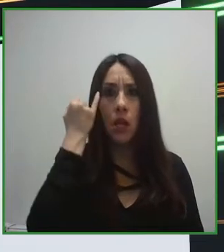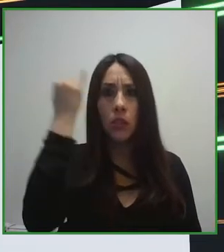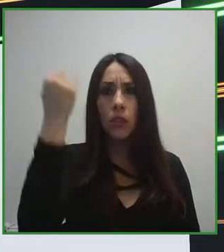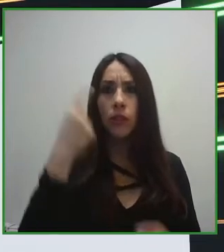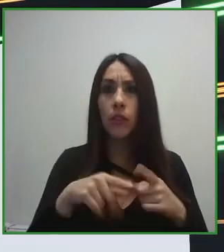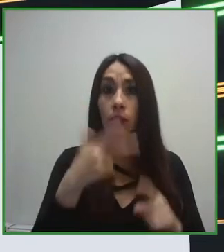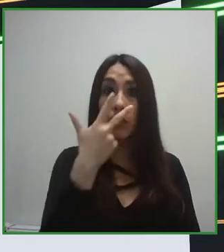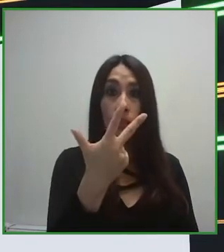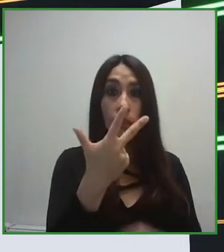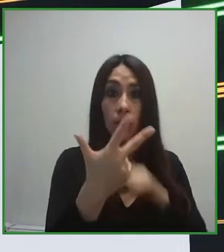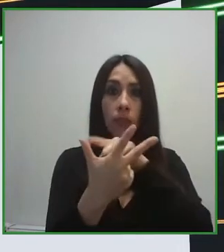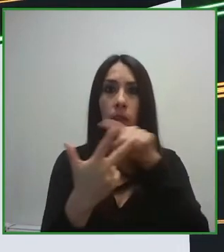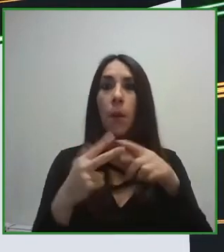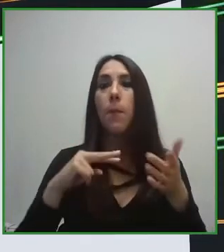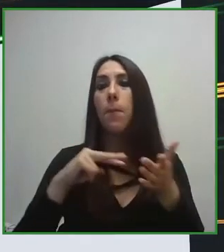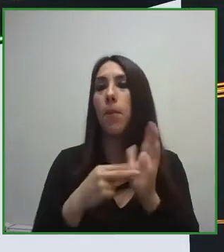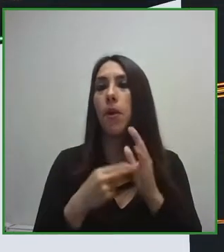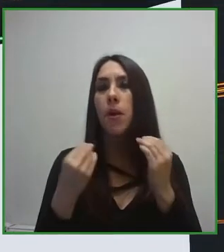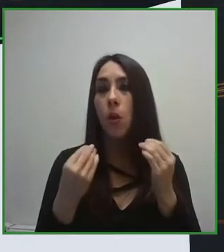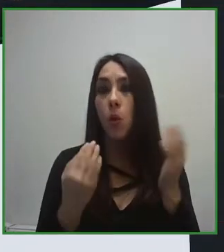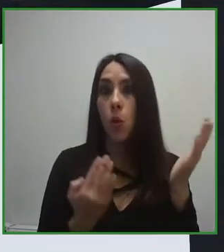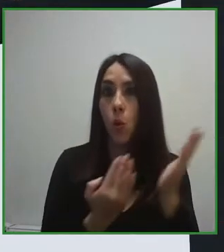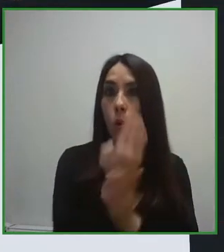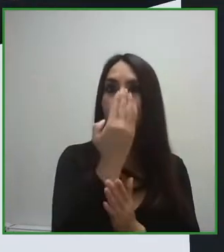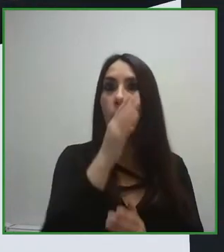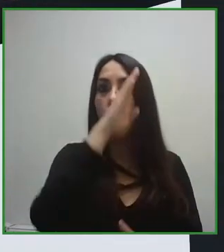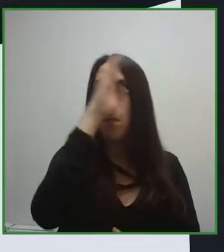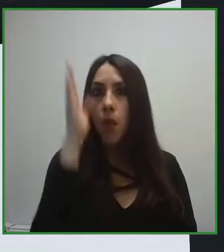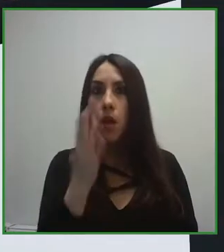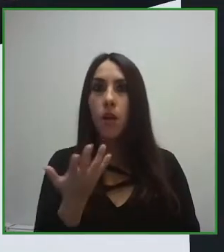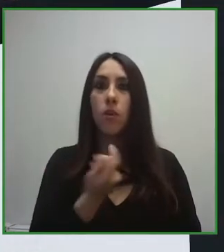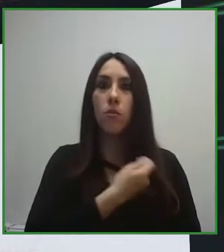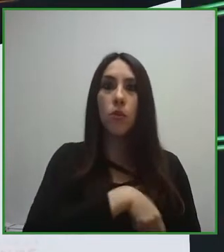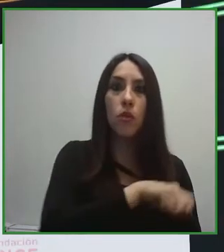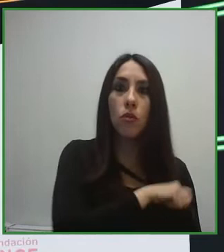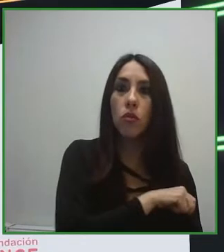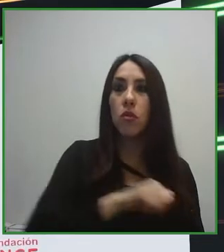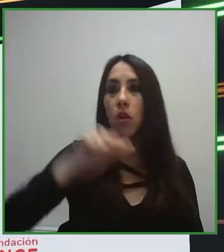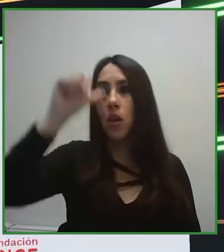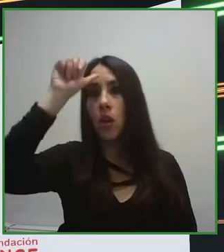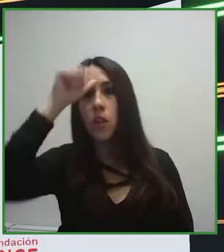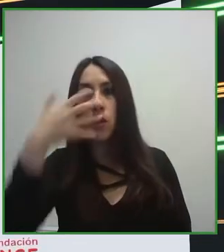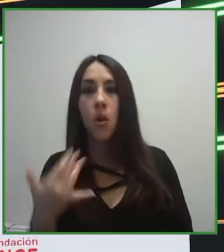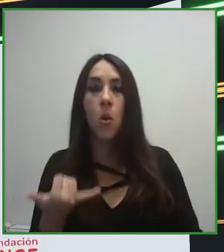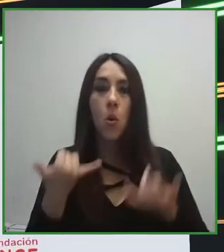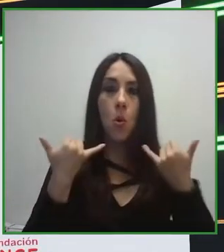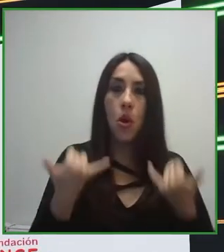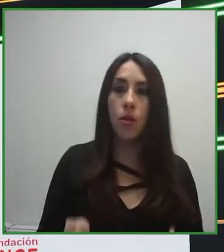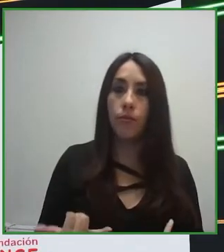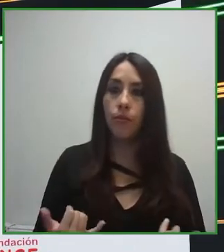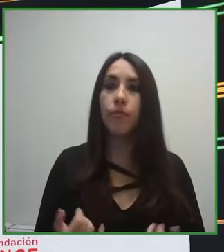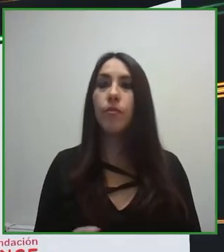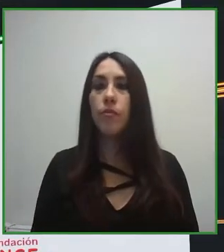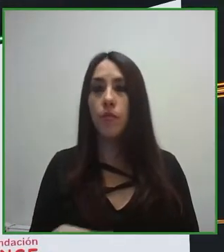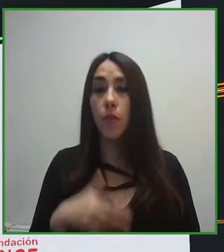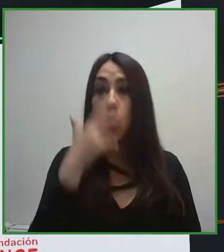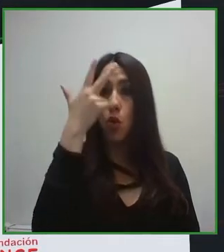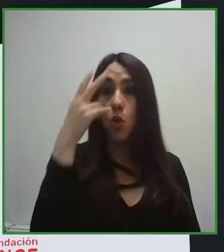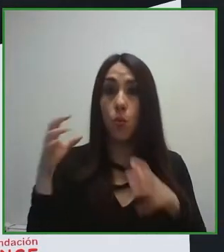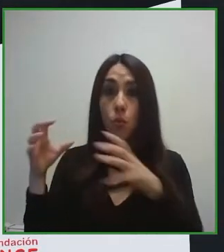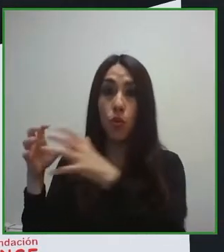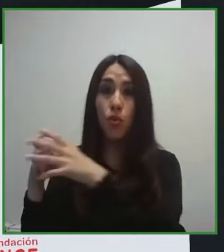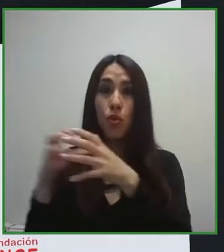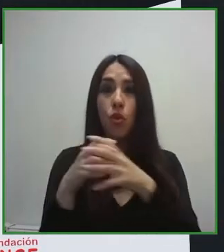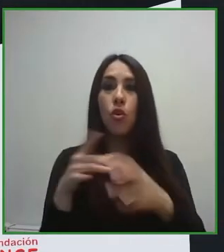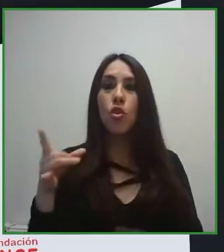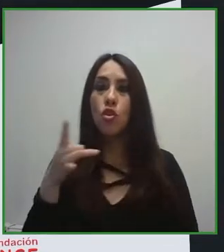e India, que hoy están siendo replicadas con tres organizaciones chilenas, tanto del sector público como del privado. A más